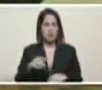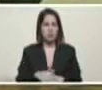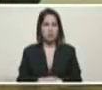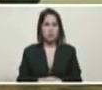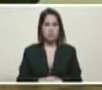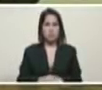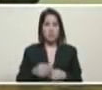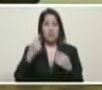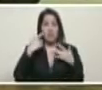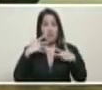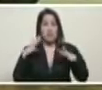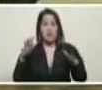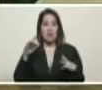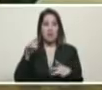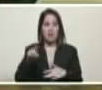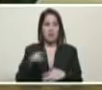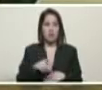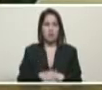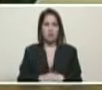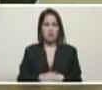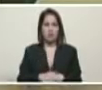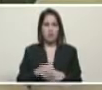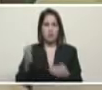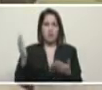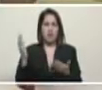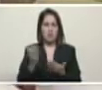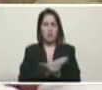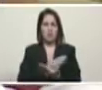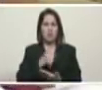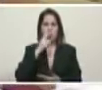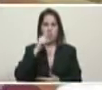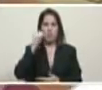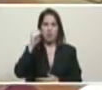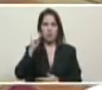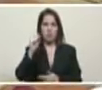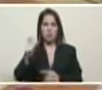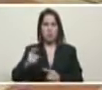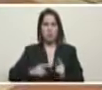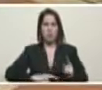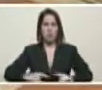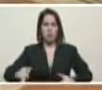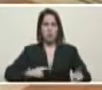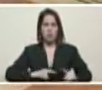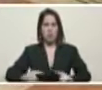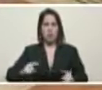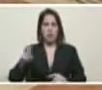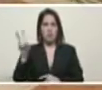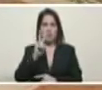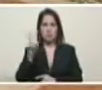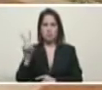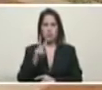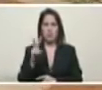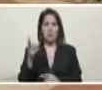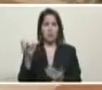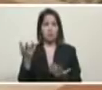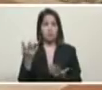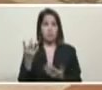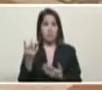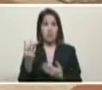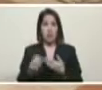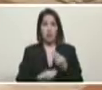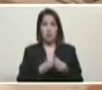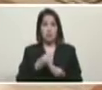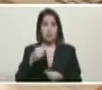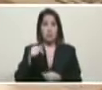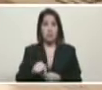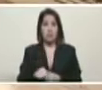Creen ellos, que eliminando a Maduro podrán controlar Venezuela, y a Venezuela no la controla nadie. Solo en